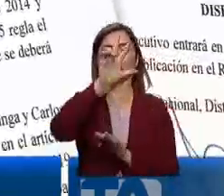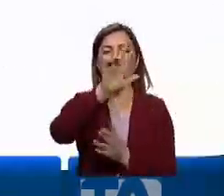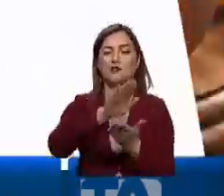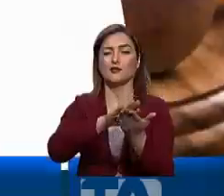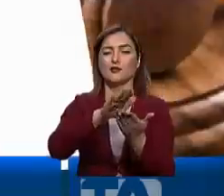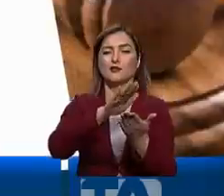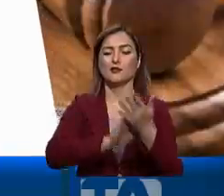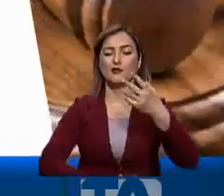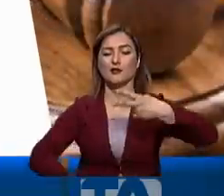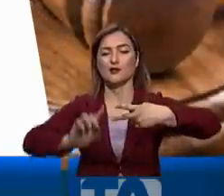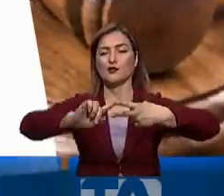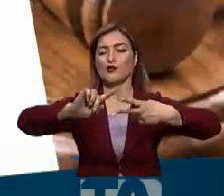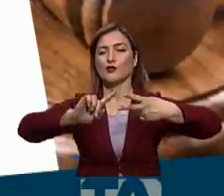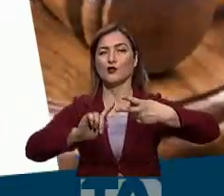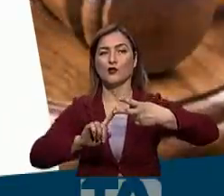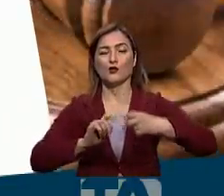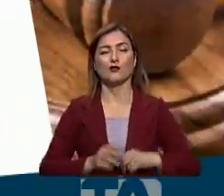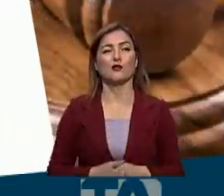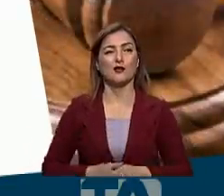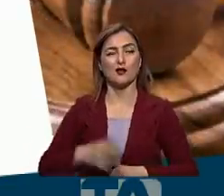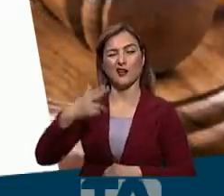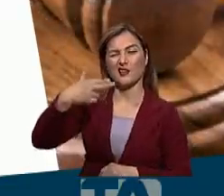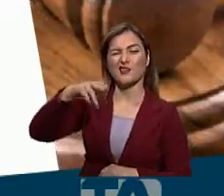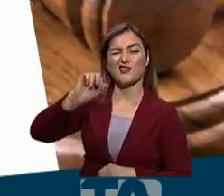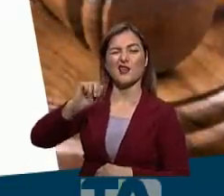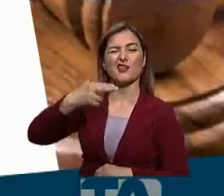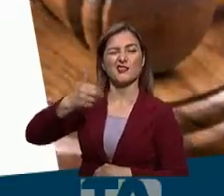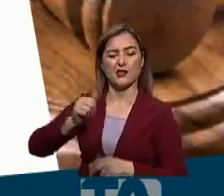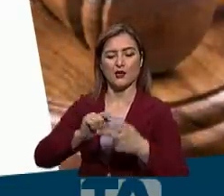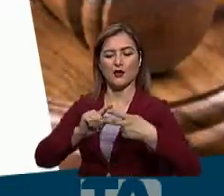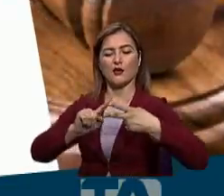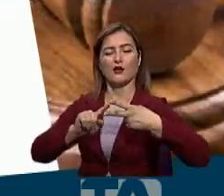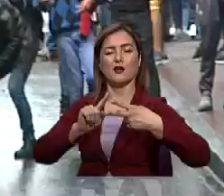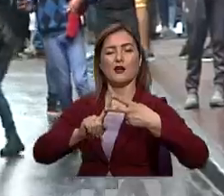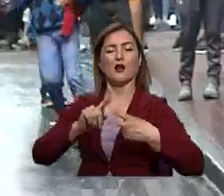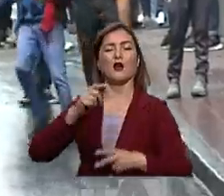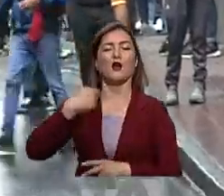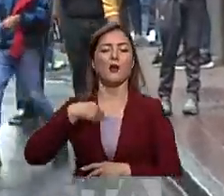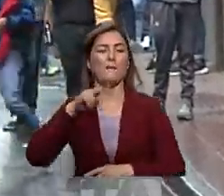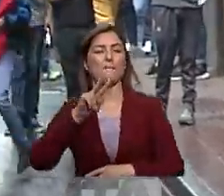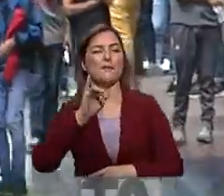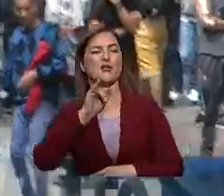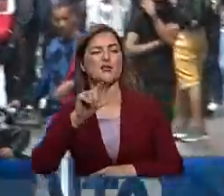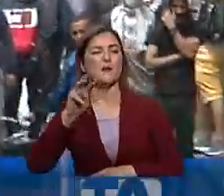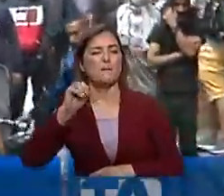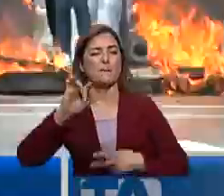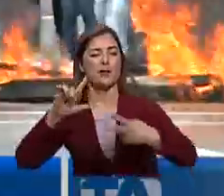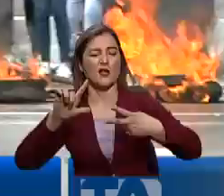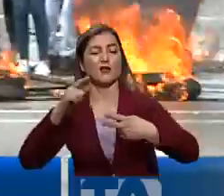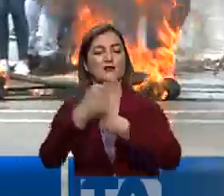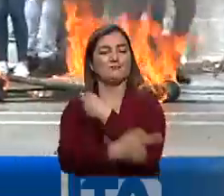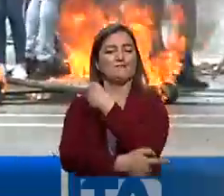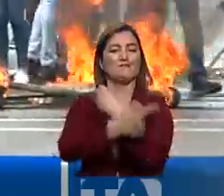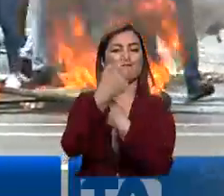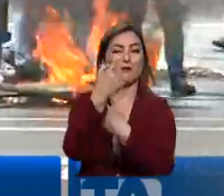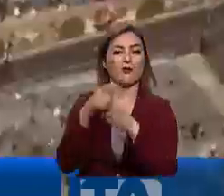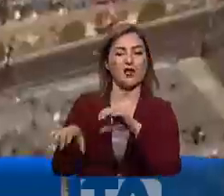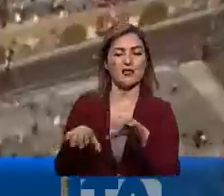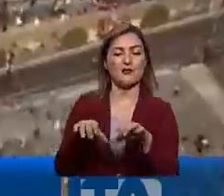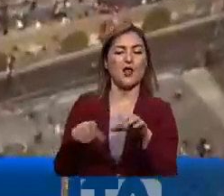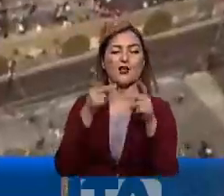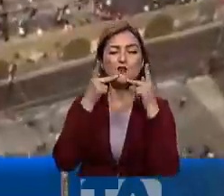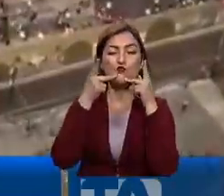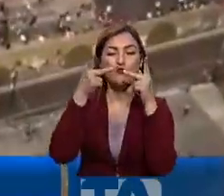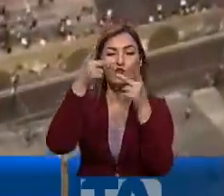Los 2 primeros se tratan de Carlos Vinicio Chaca Isa y Gonzalo Antonio Villamil Gualinga. Ambos fueron sentenciados por el delito de paralización de un